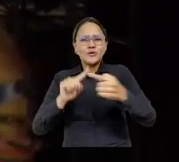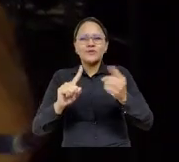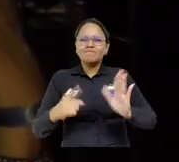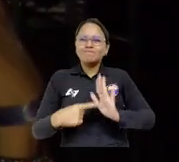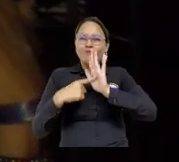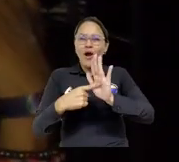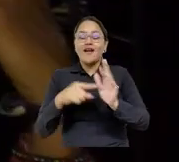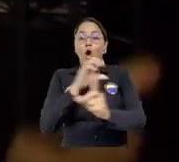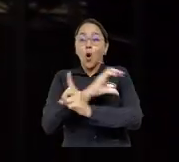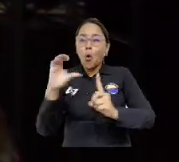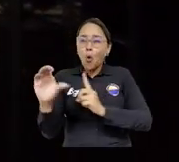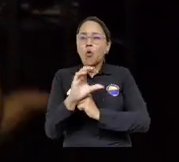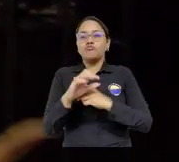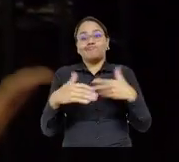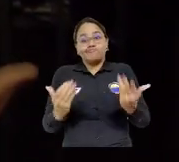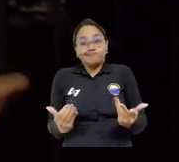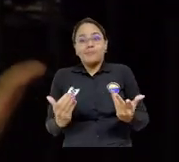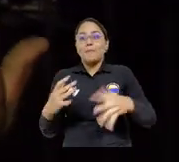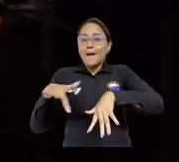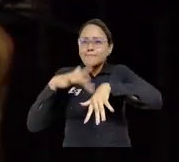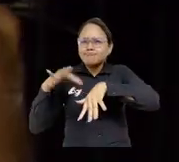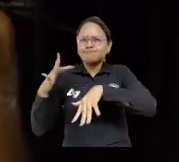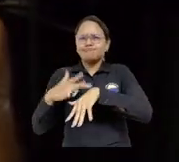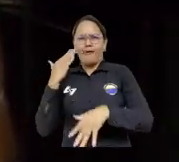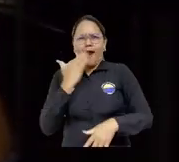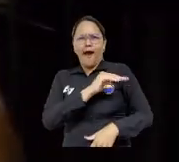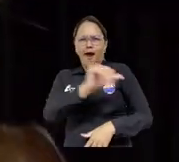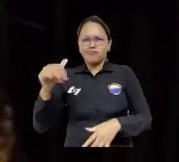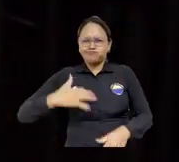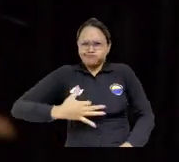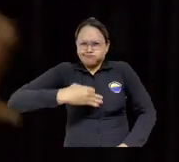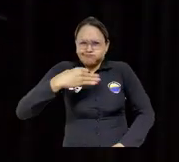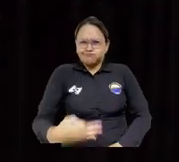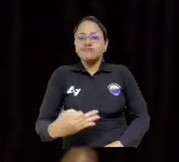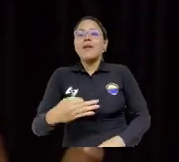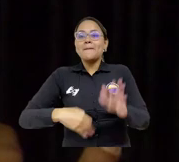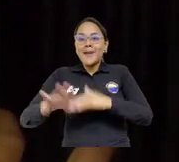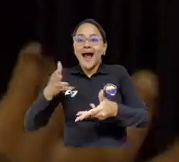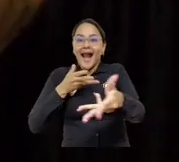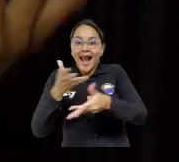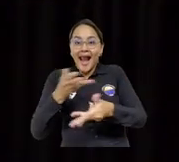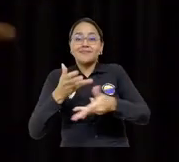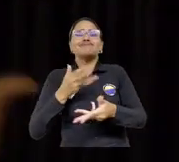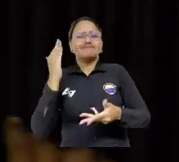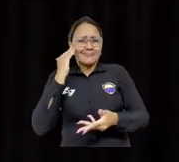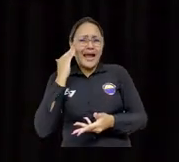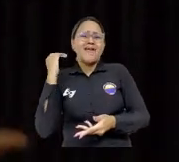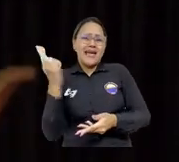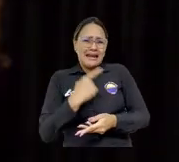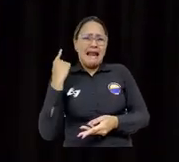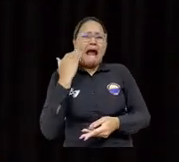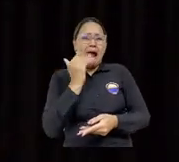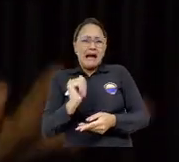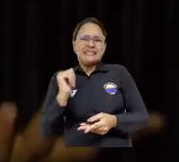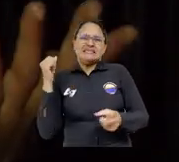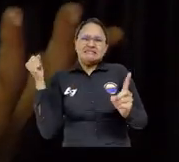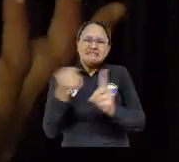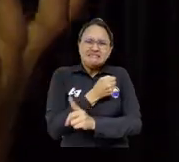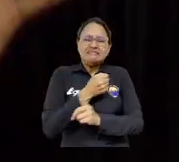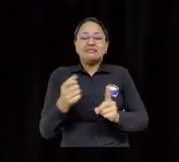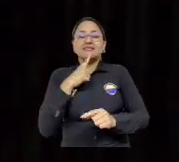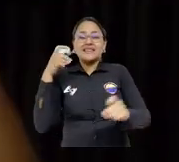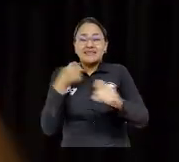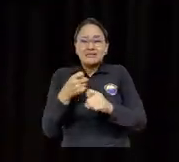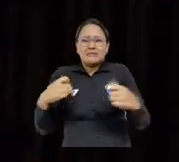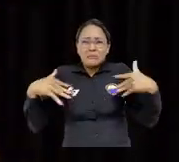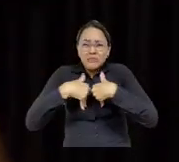estos compromisos de proteger la cultura, de promover la dignidad de las mujeres, que estamos tan en riesgo todo el tiempo de ser violentadas,